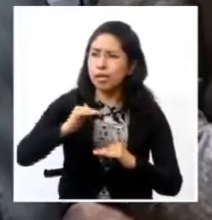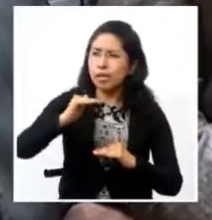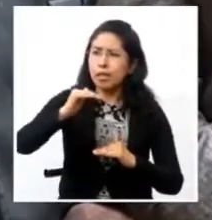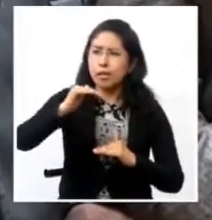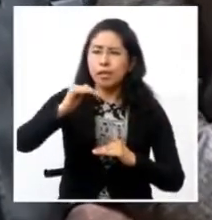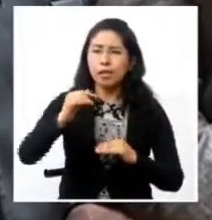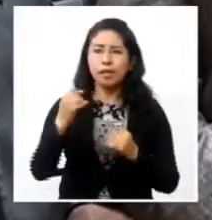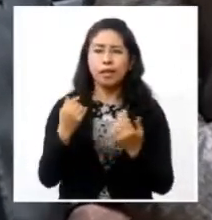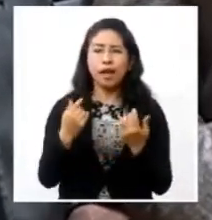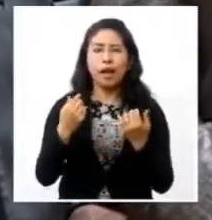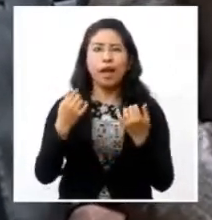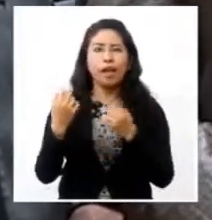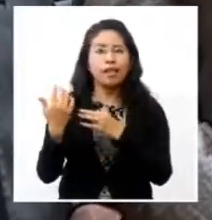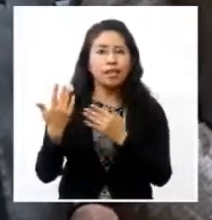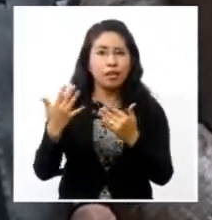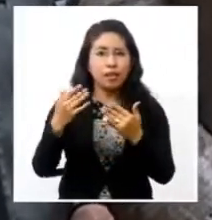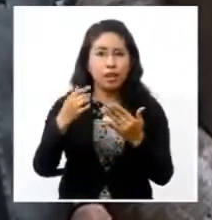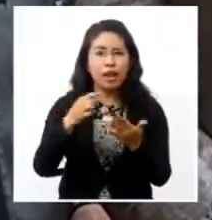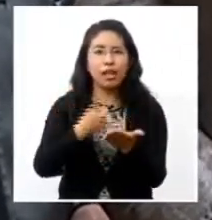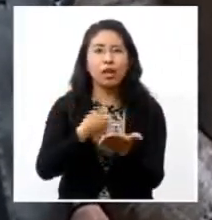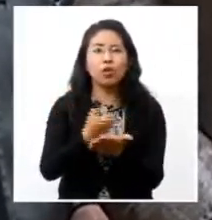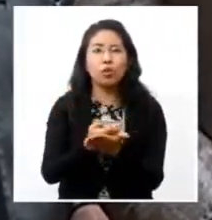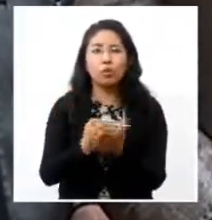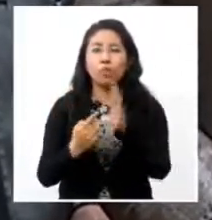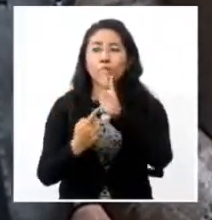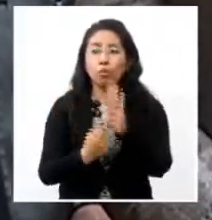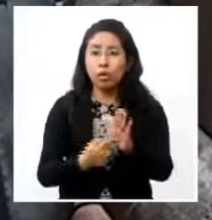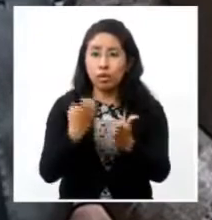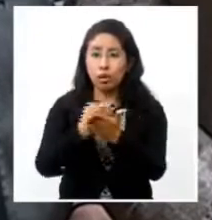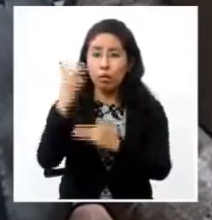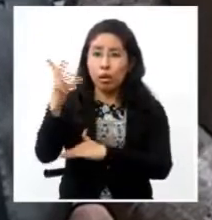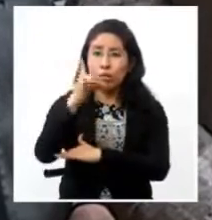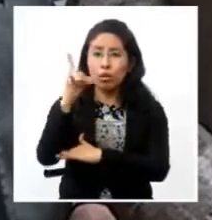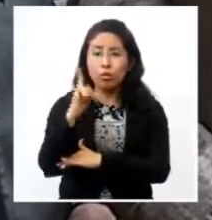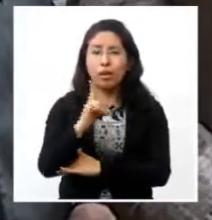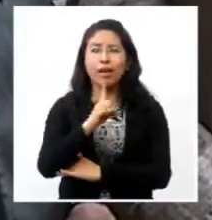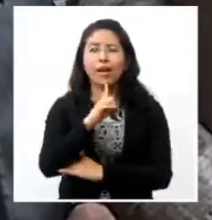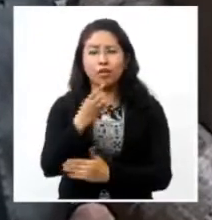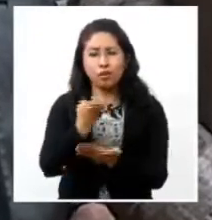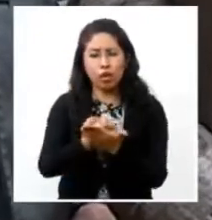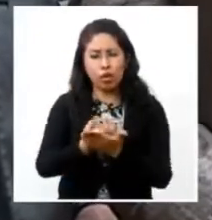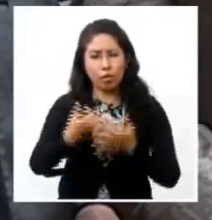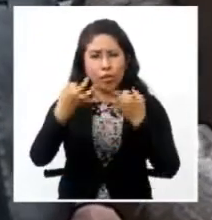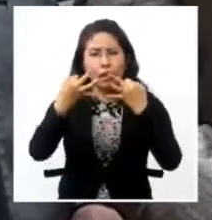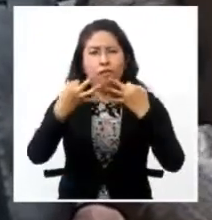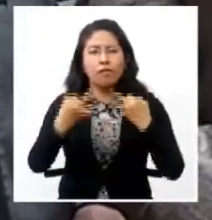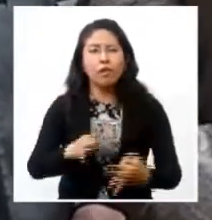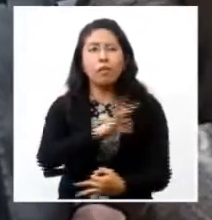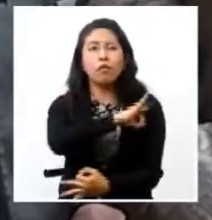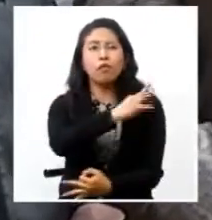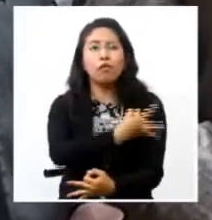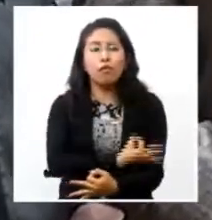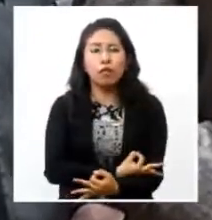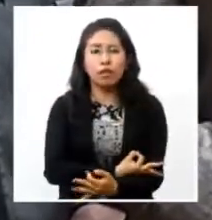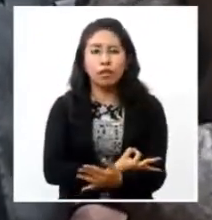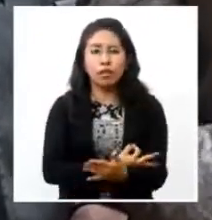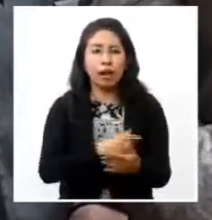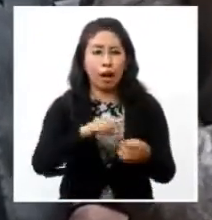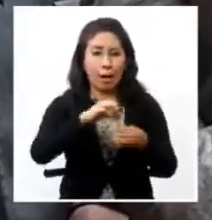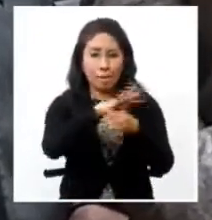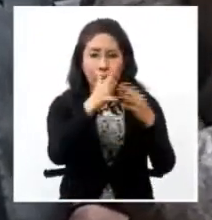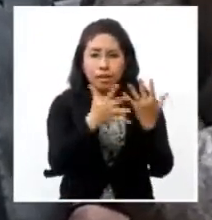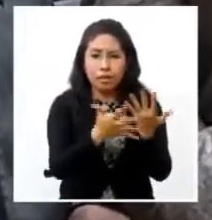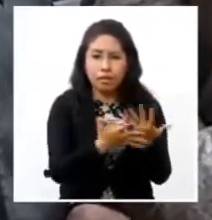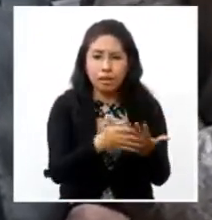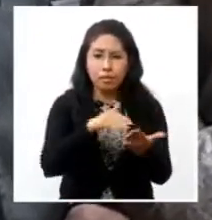crecimiento muestran que la economía boliviana es una economía estable y que a pesar de la pandemia